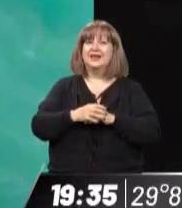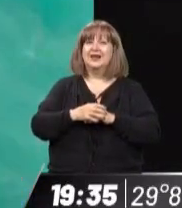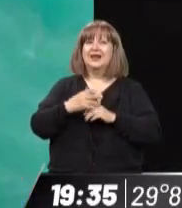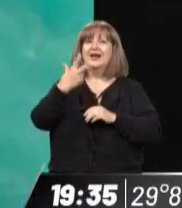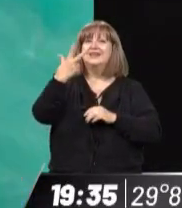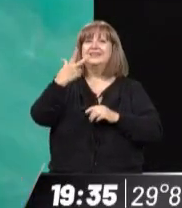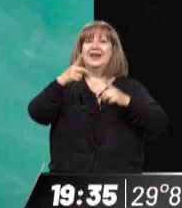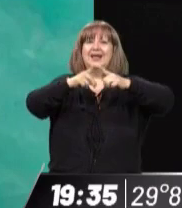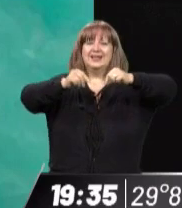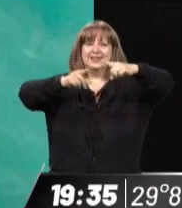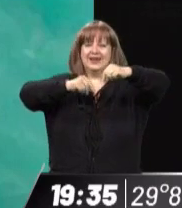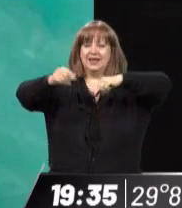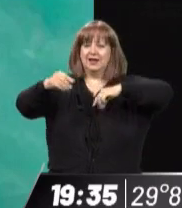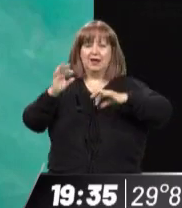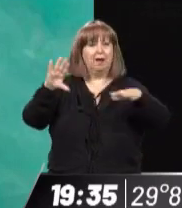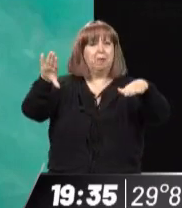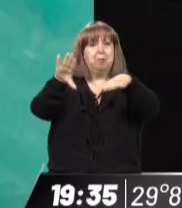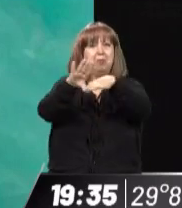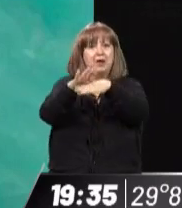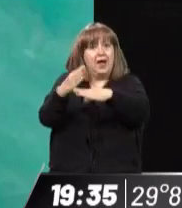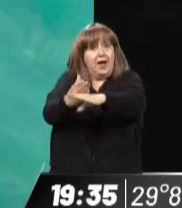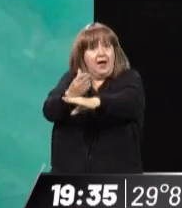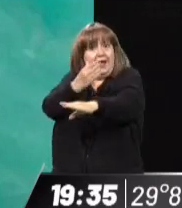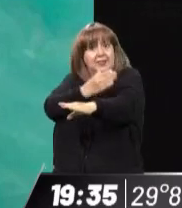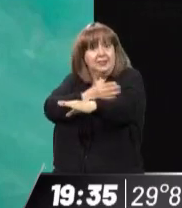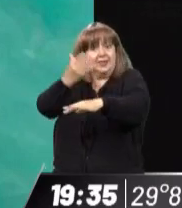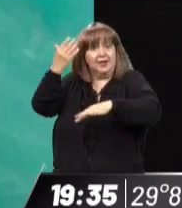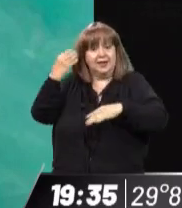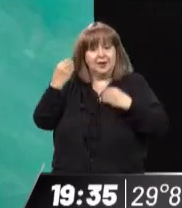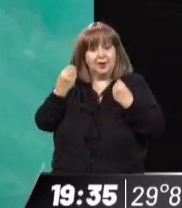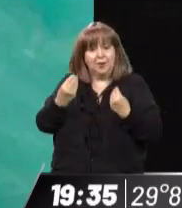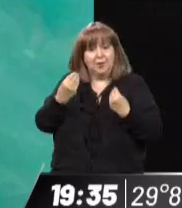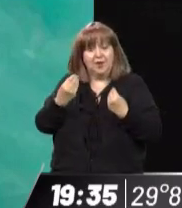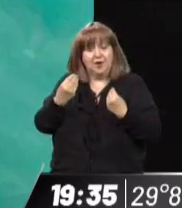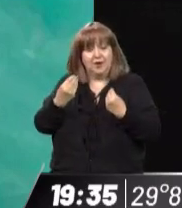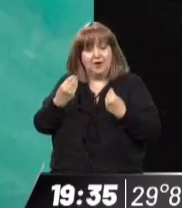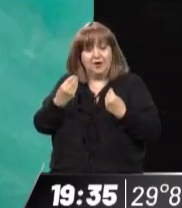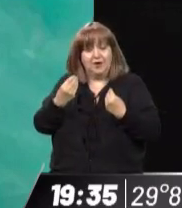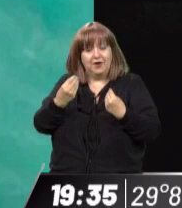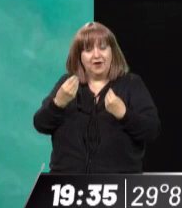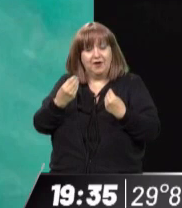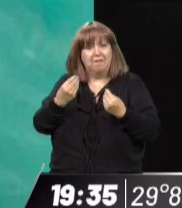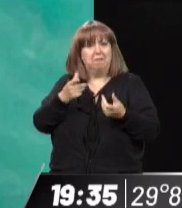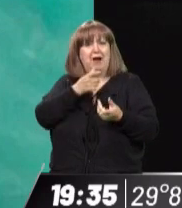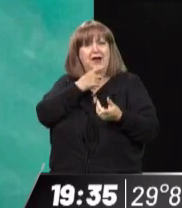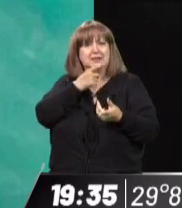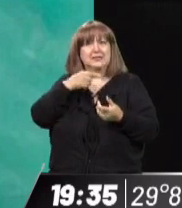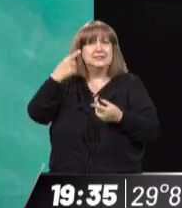está, mira lo que es un posteo que realizó Antonella. Ese fue todo un mensaje